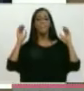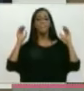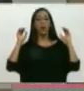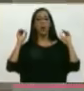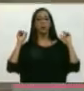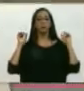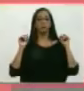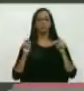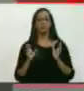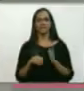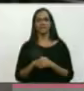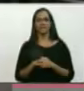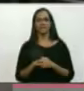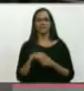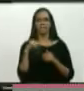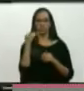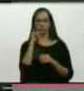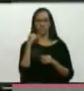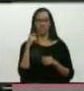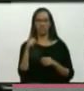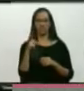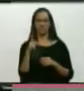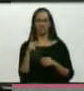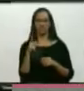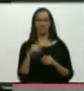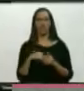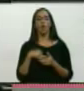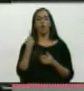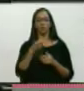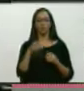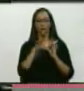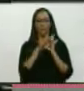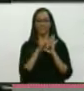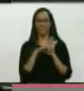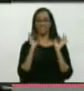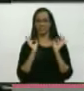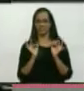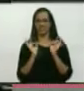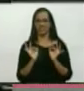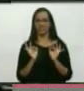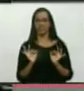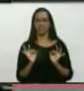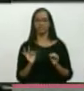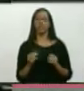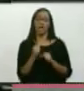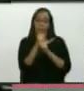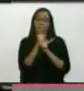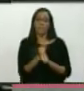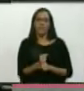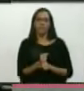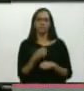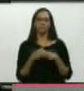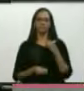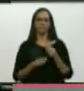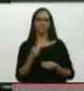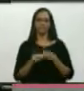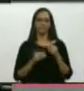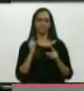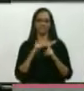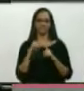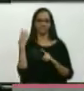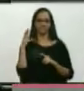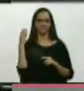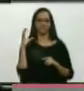ahorita más tarde en Zurda Conducta, en otro capítulo especial. Y esperando que se genera desde